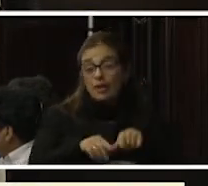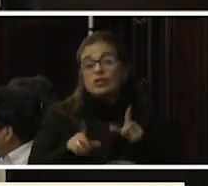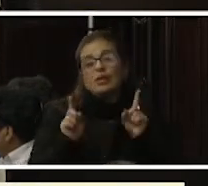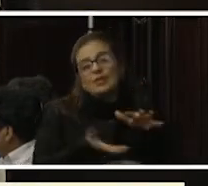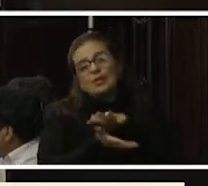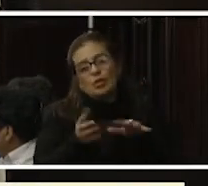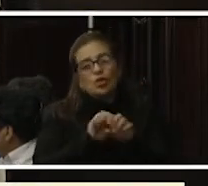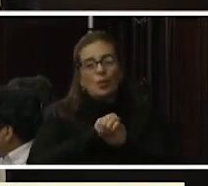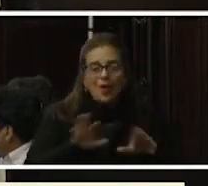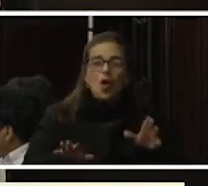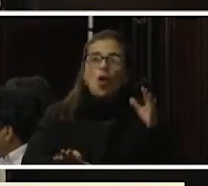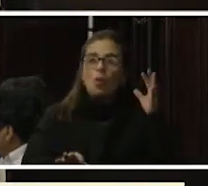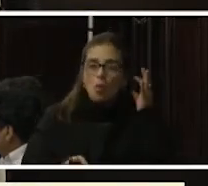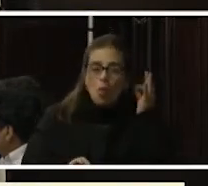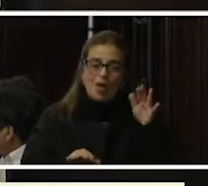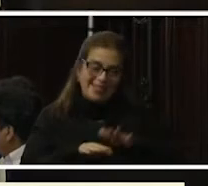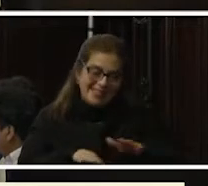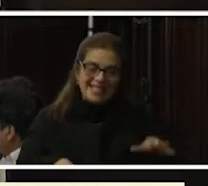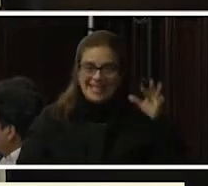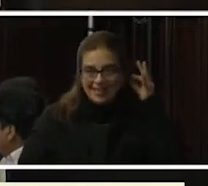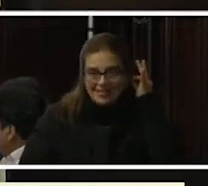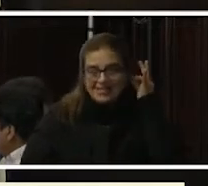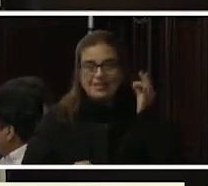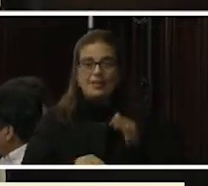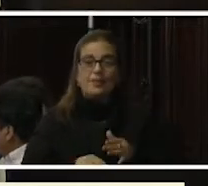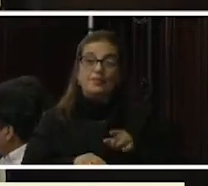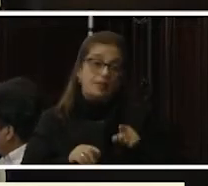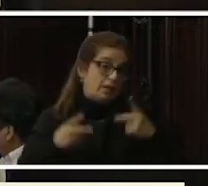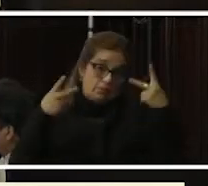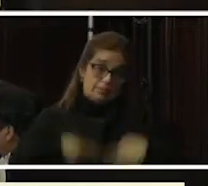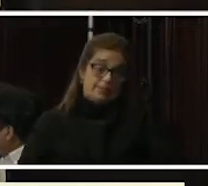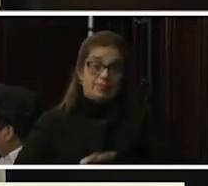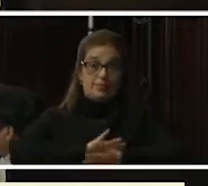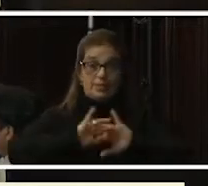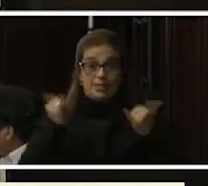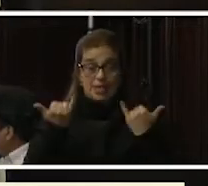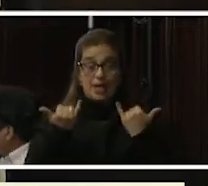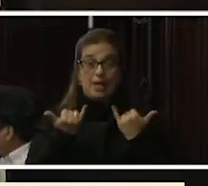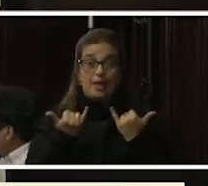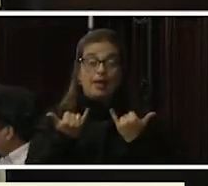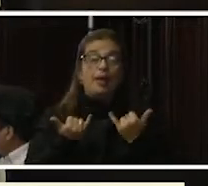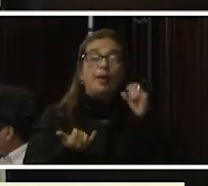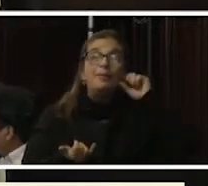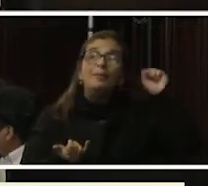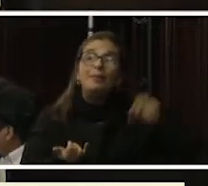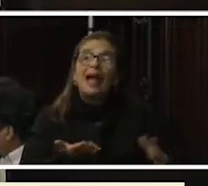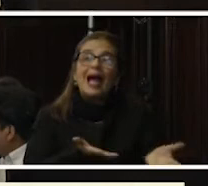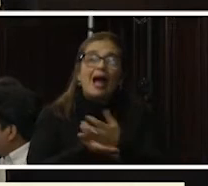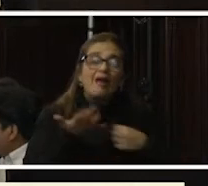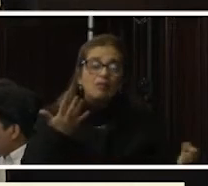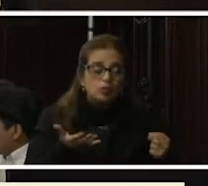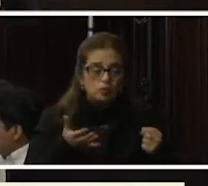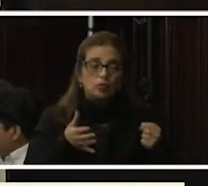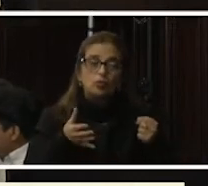niñas Tarmenani, que se paralice las, los planes de explotación en los